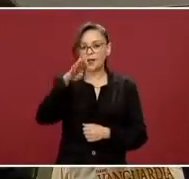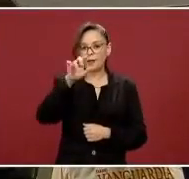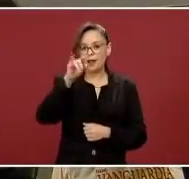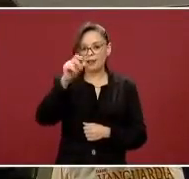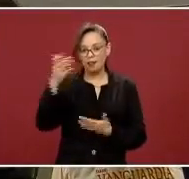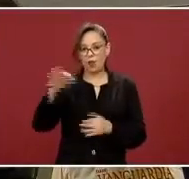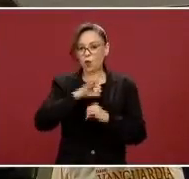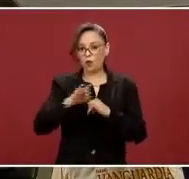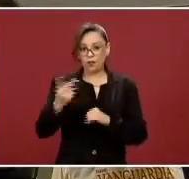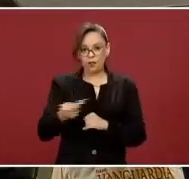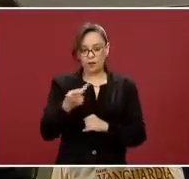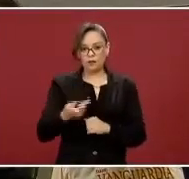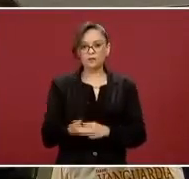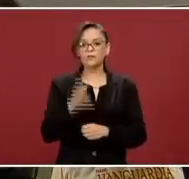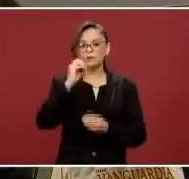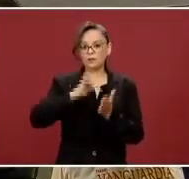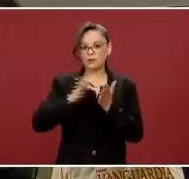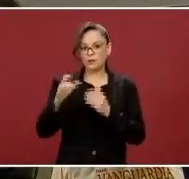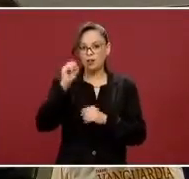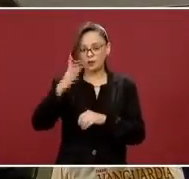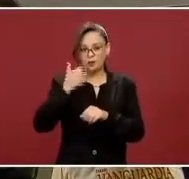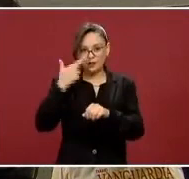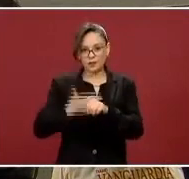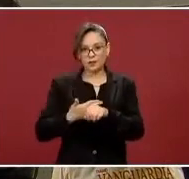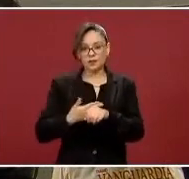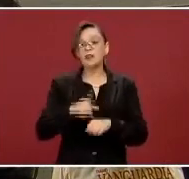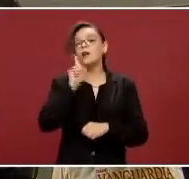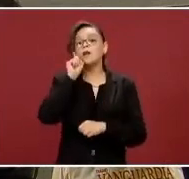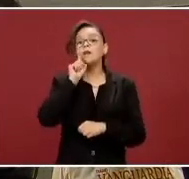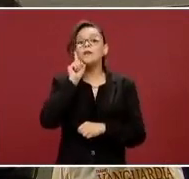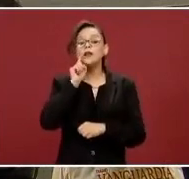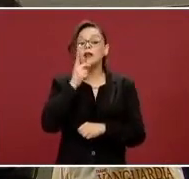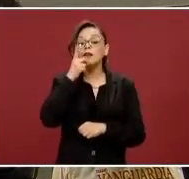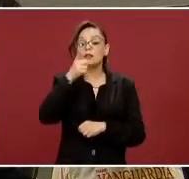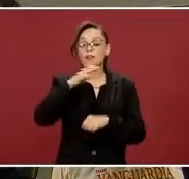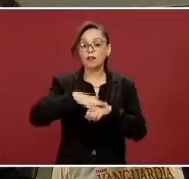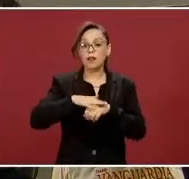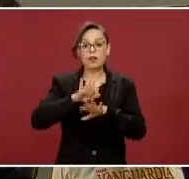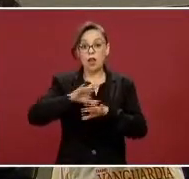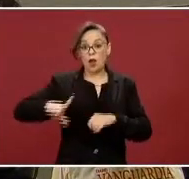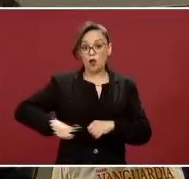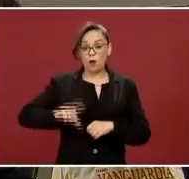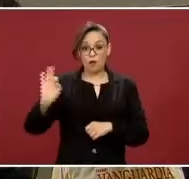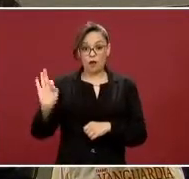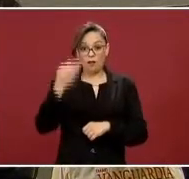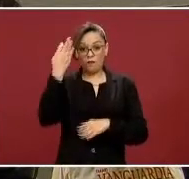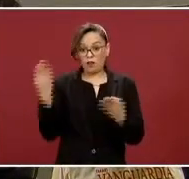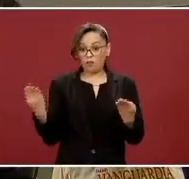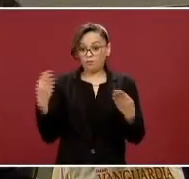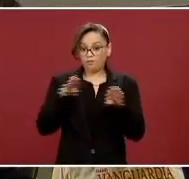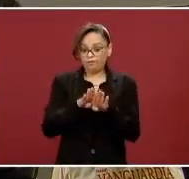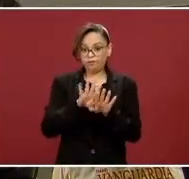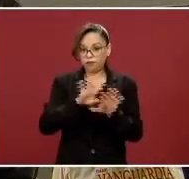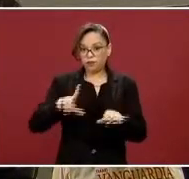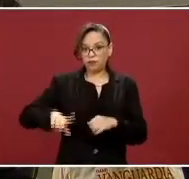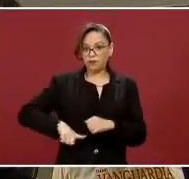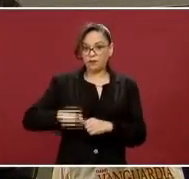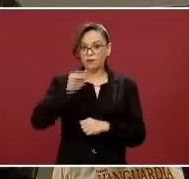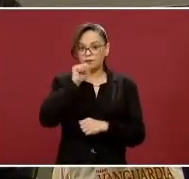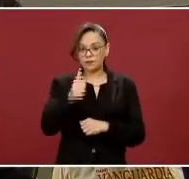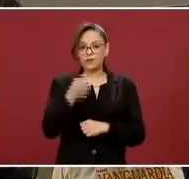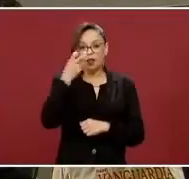Preguntarle respecto a que a partir del día de mañana parará el gobierno federal Respecto a este anuncio del gobierno